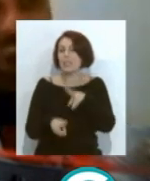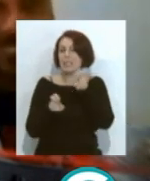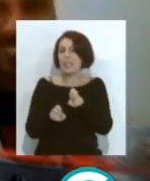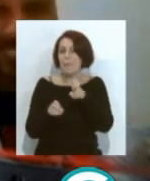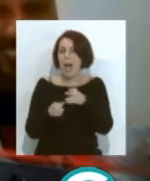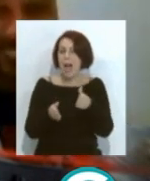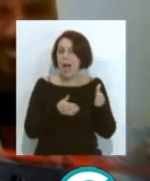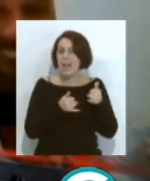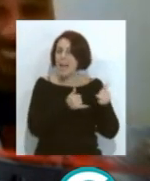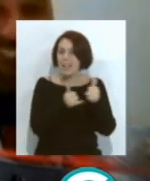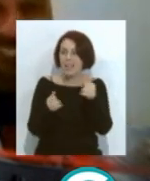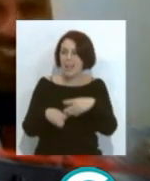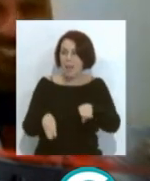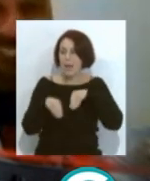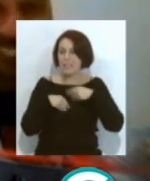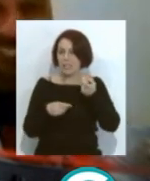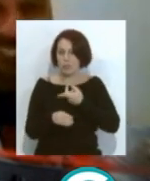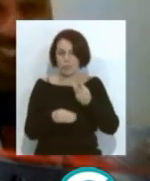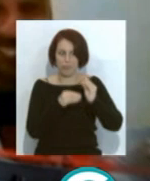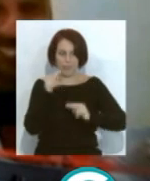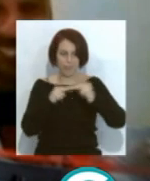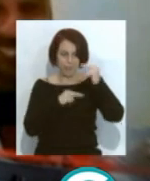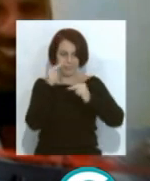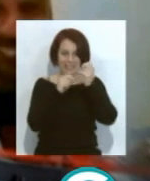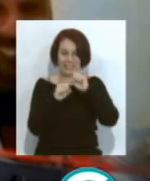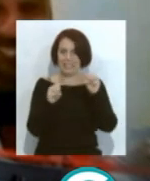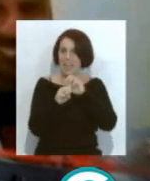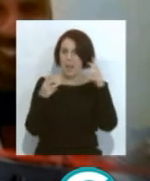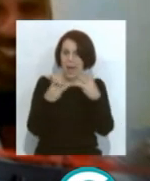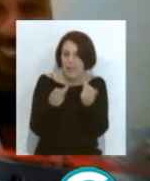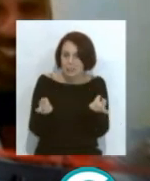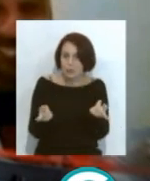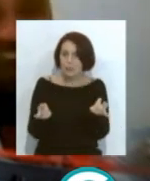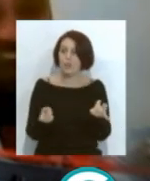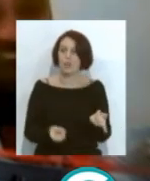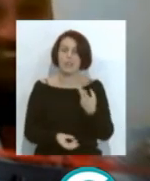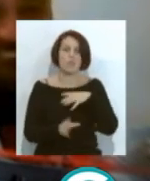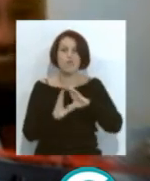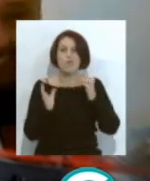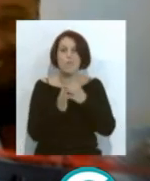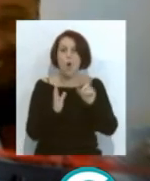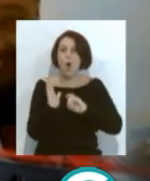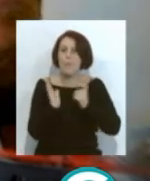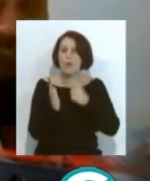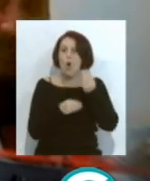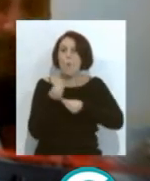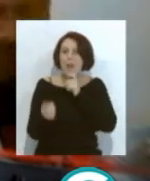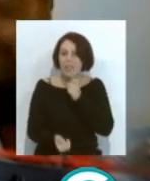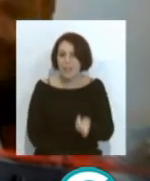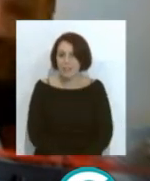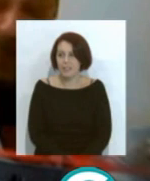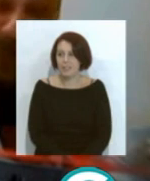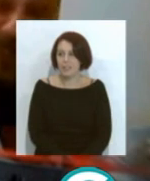Manta, de montar todo esto telemáticamente y con todo el grupo?